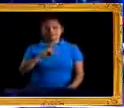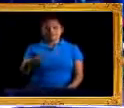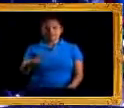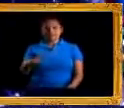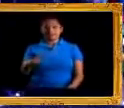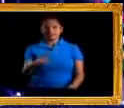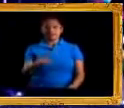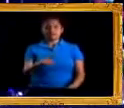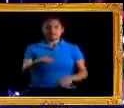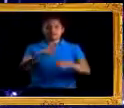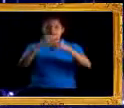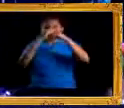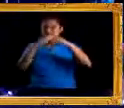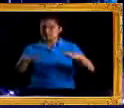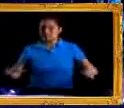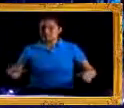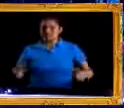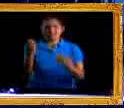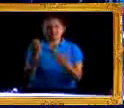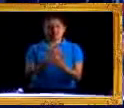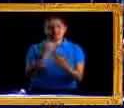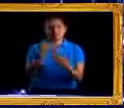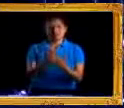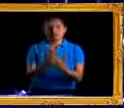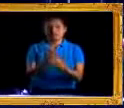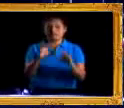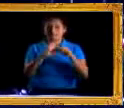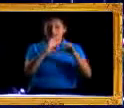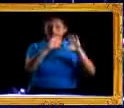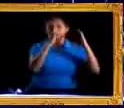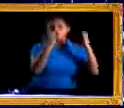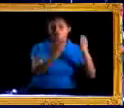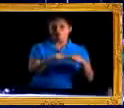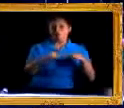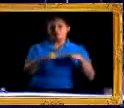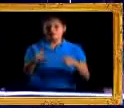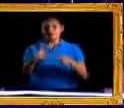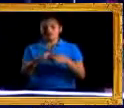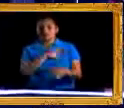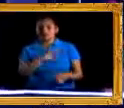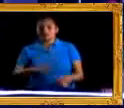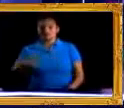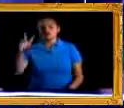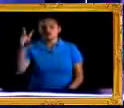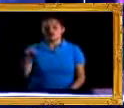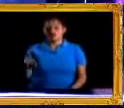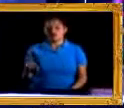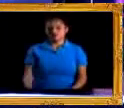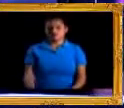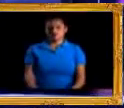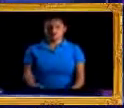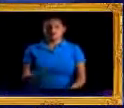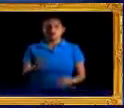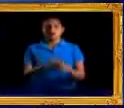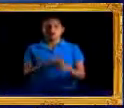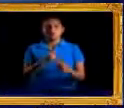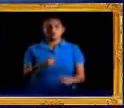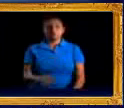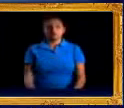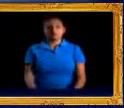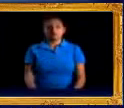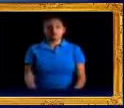economías, van a ser pesadas las economías del reino y del mundo, pero con ella trae un avivamiento de arrepentimiento. Mire